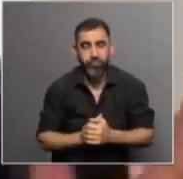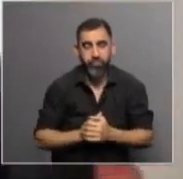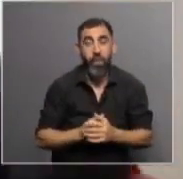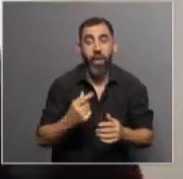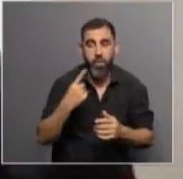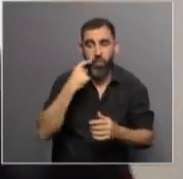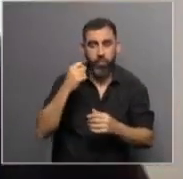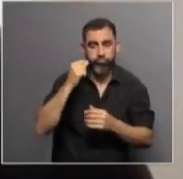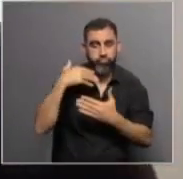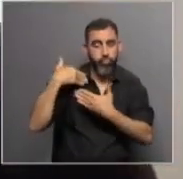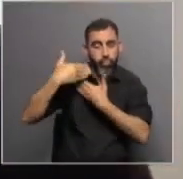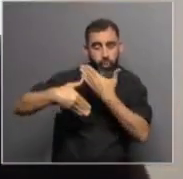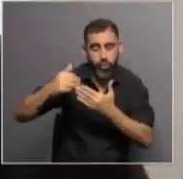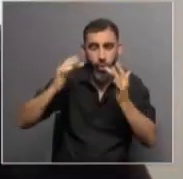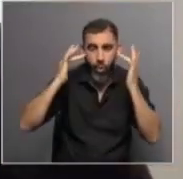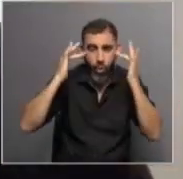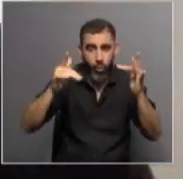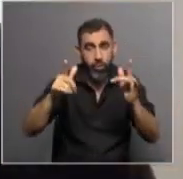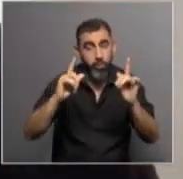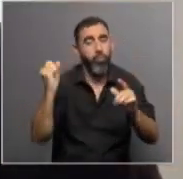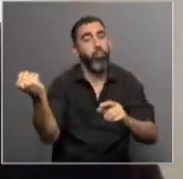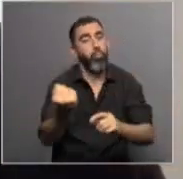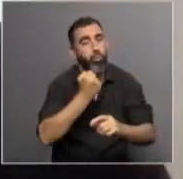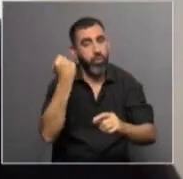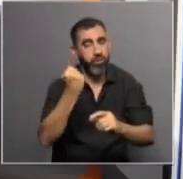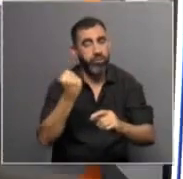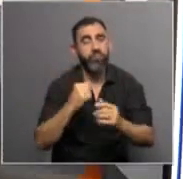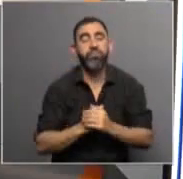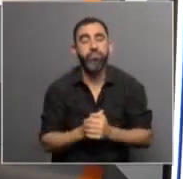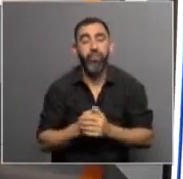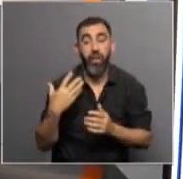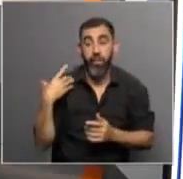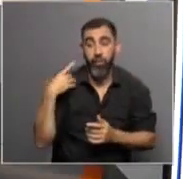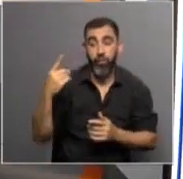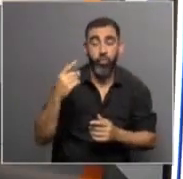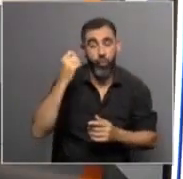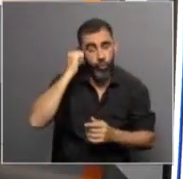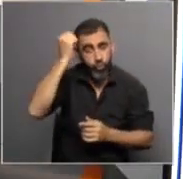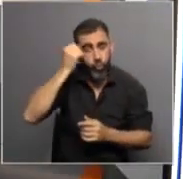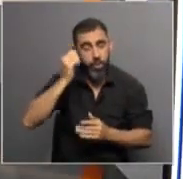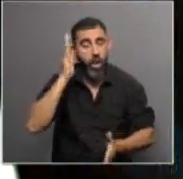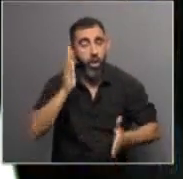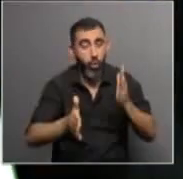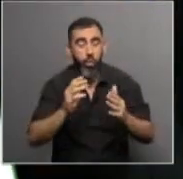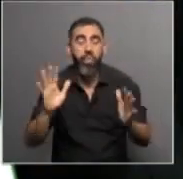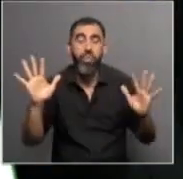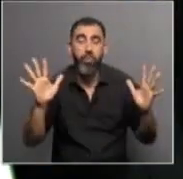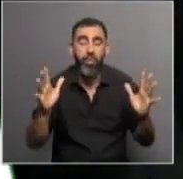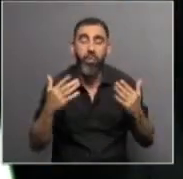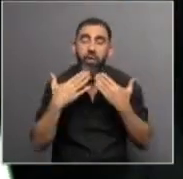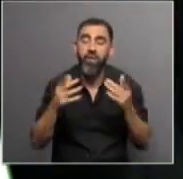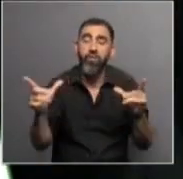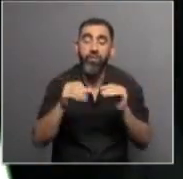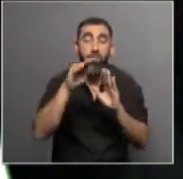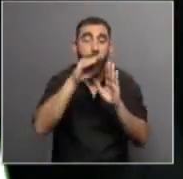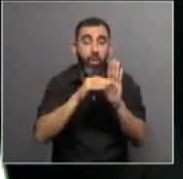la continuidad de un proceso educativo y su importancia. Pablo Casacuberta, director de Soñar Robots, te despedimos, nos vamos a ir, cerramos el programa